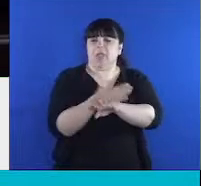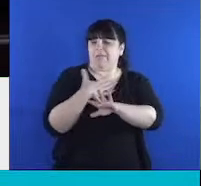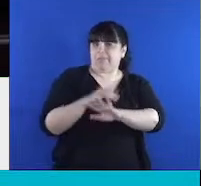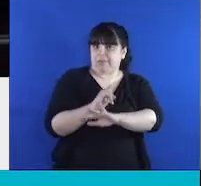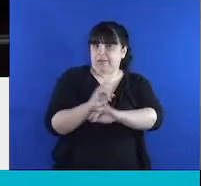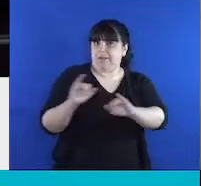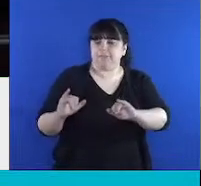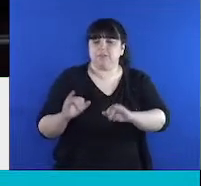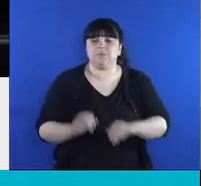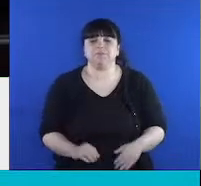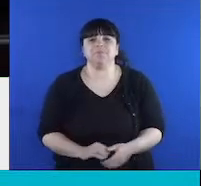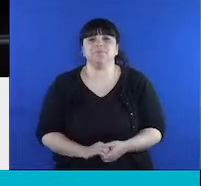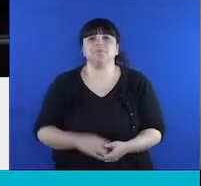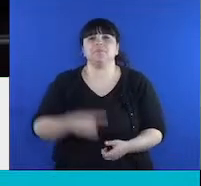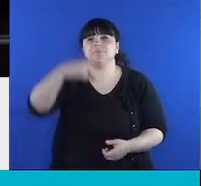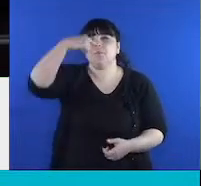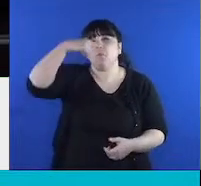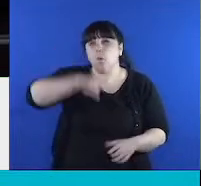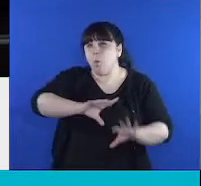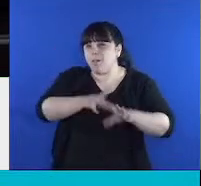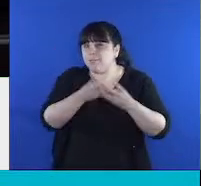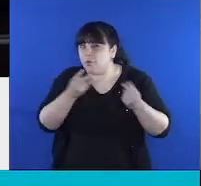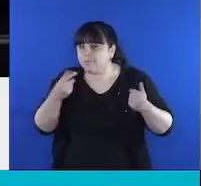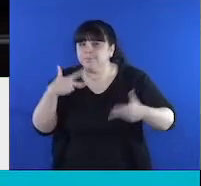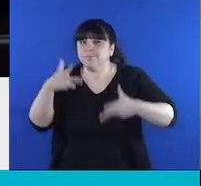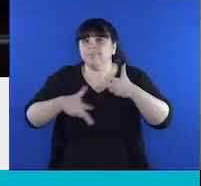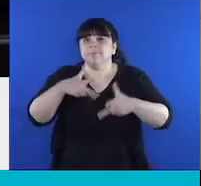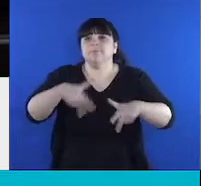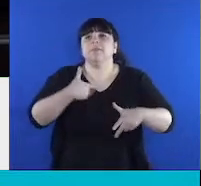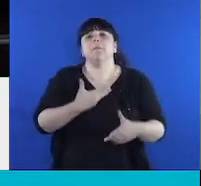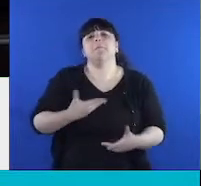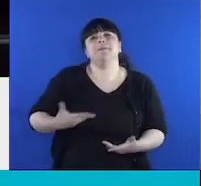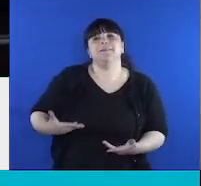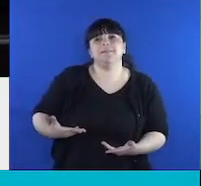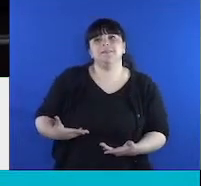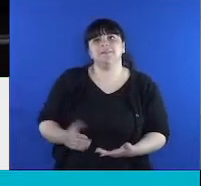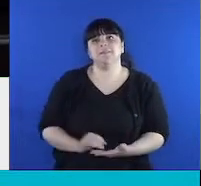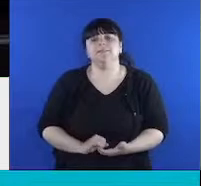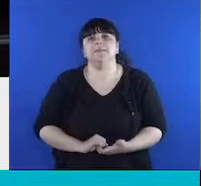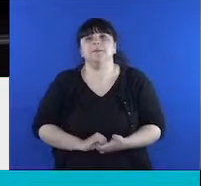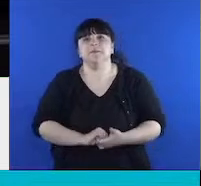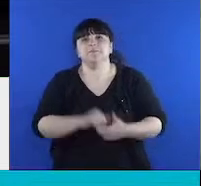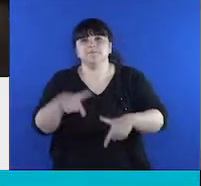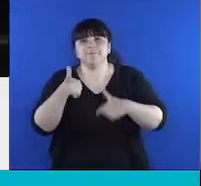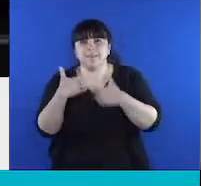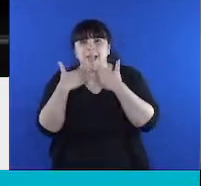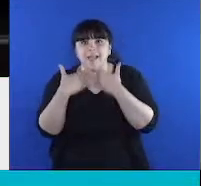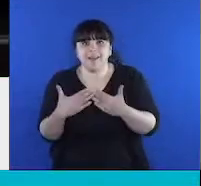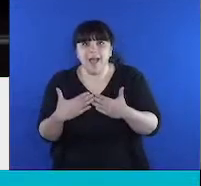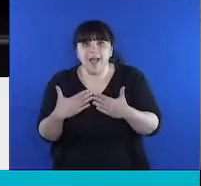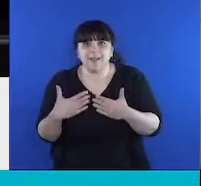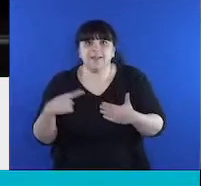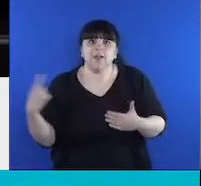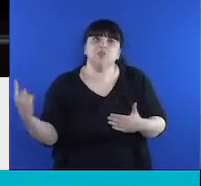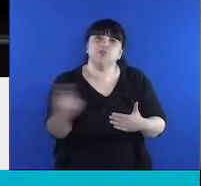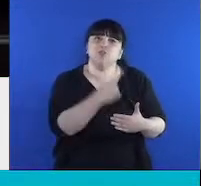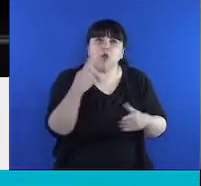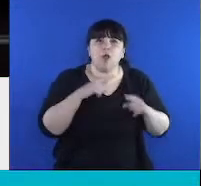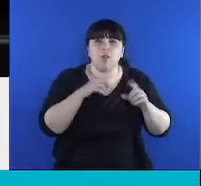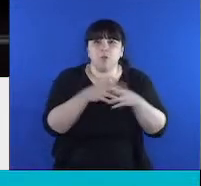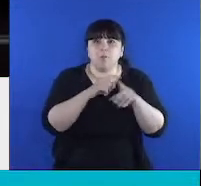terminar, señor presidente, quiero agradecer el acompañamiento de todos los bloques a un proyecto de mi